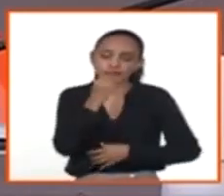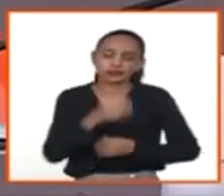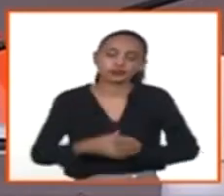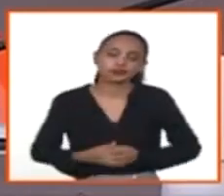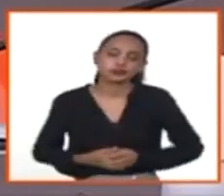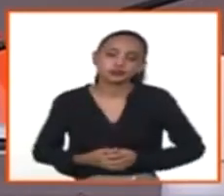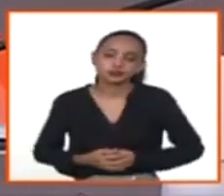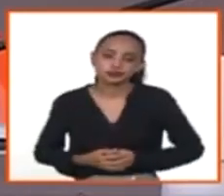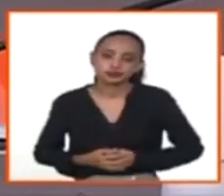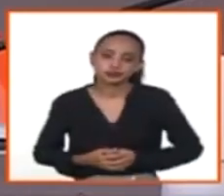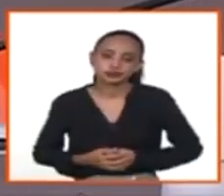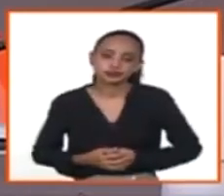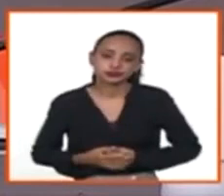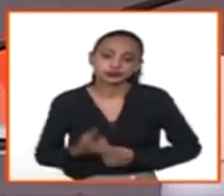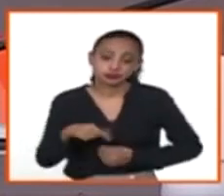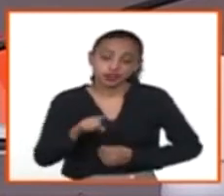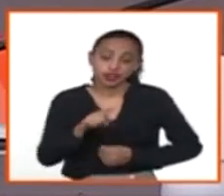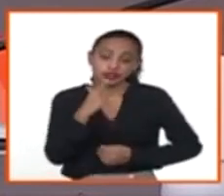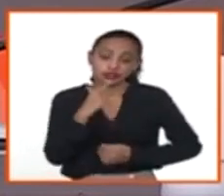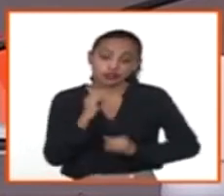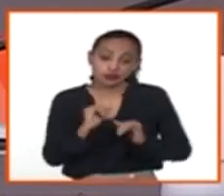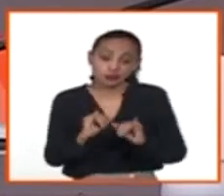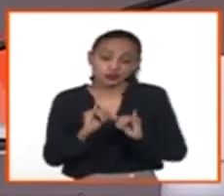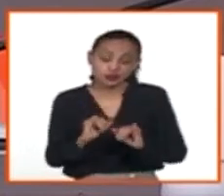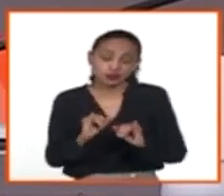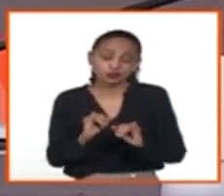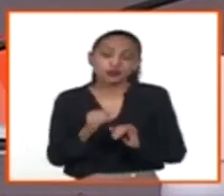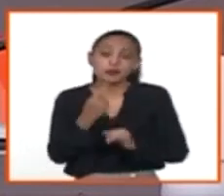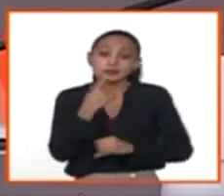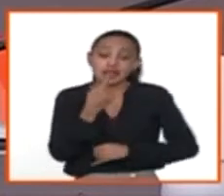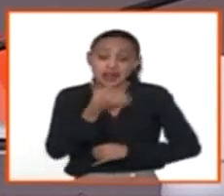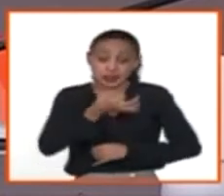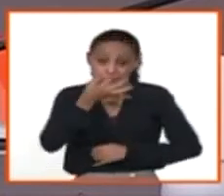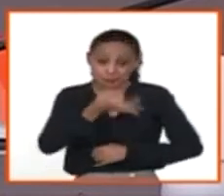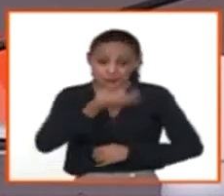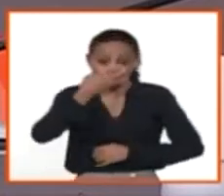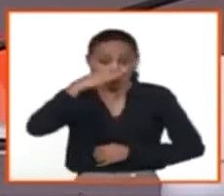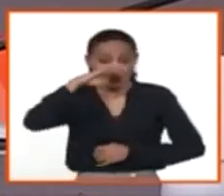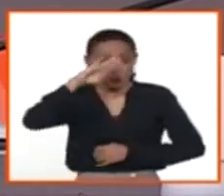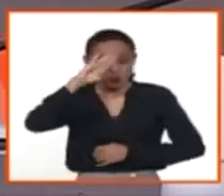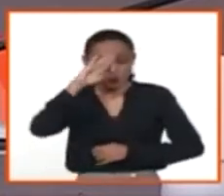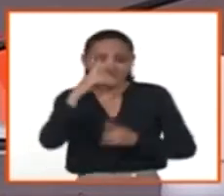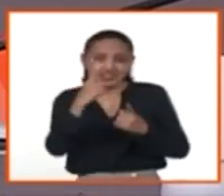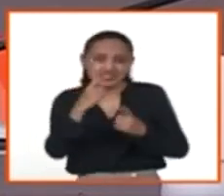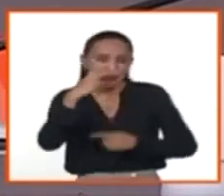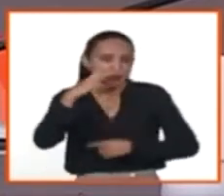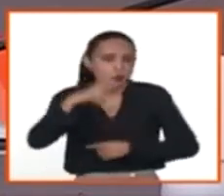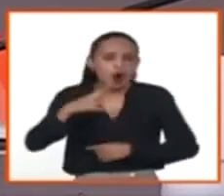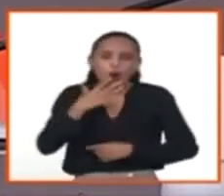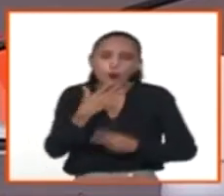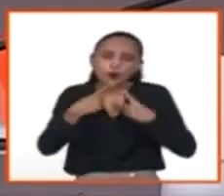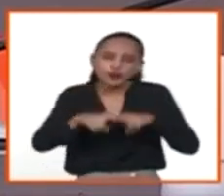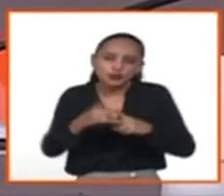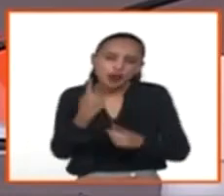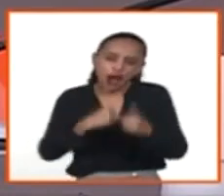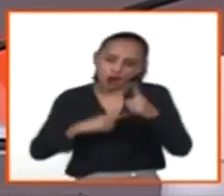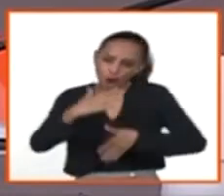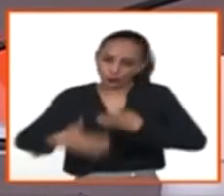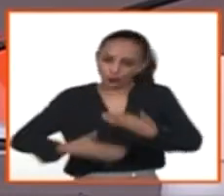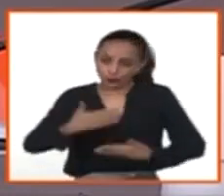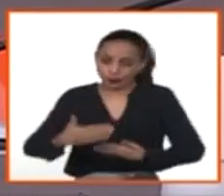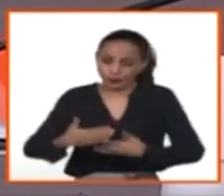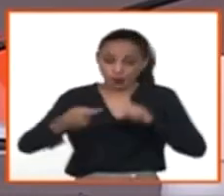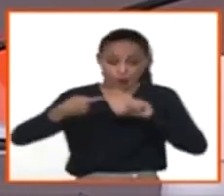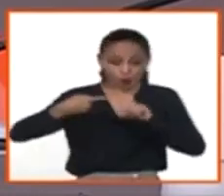otros especialistas, dice, entre otras cosas, Cuba necesita encontrar el camino para superar algunas dificultades, entre ellas la importación